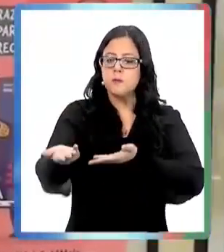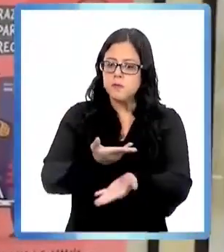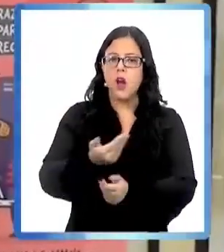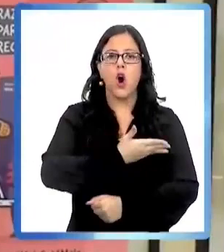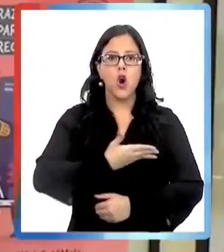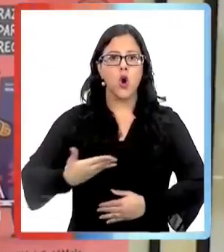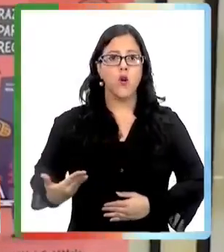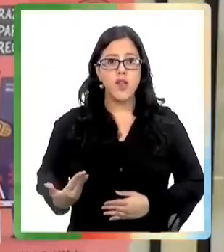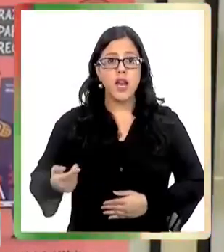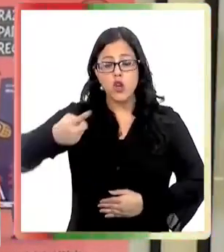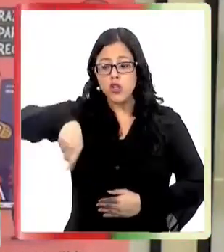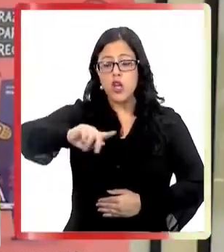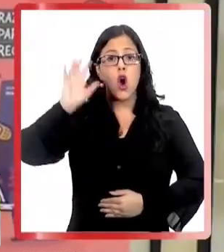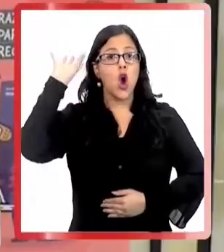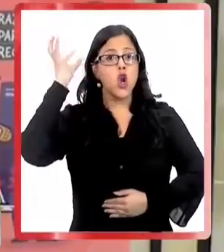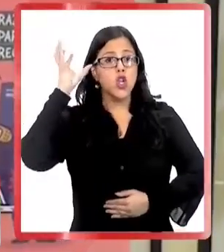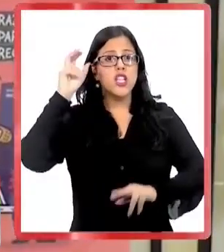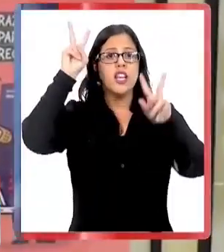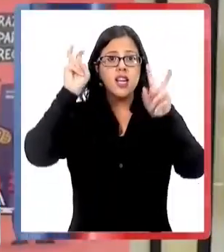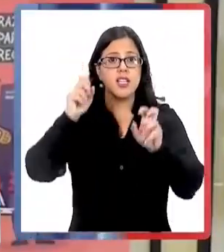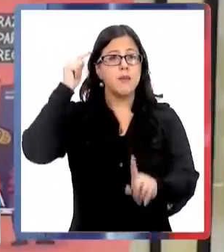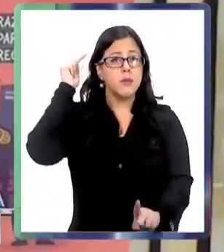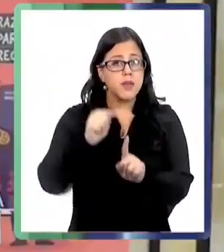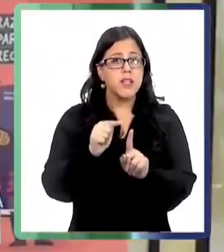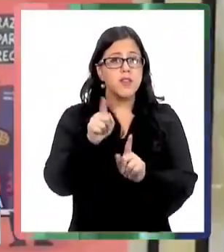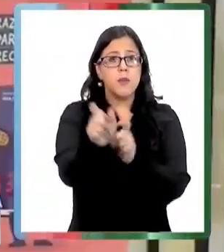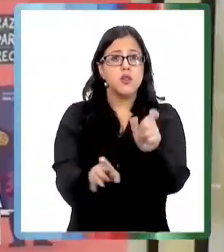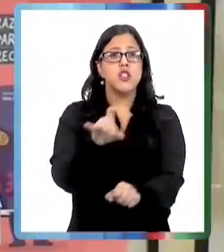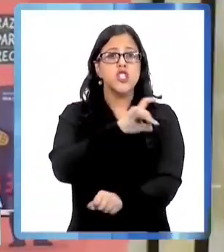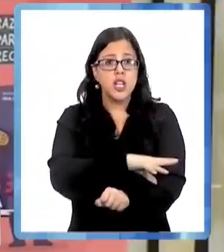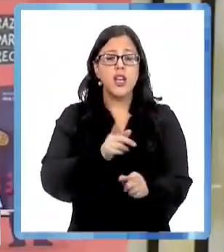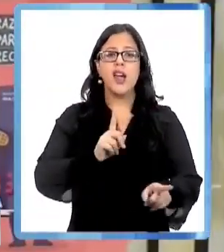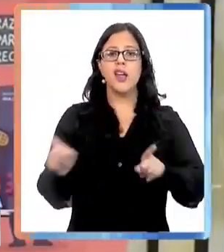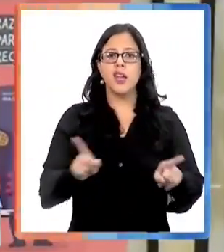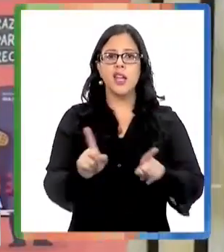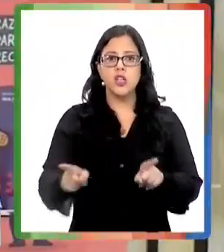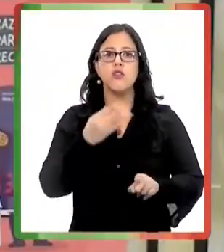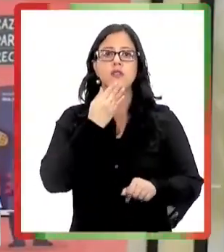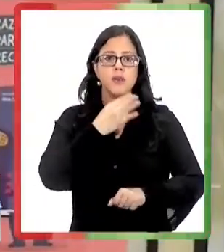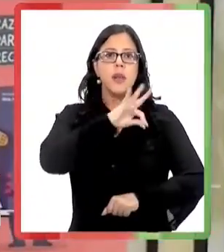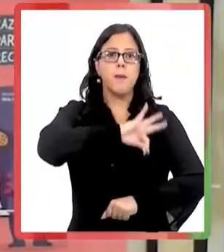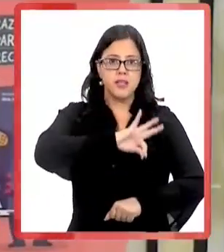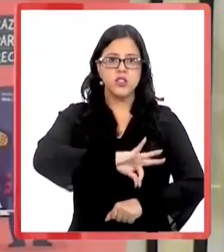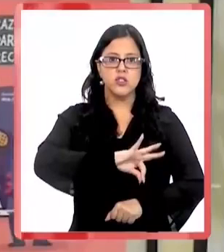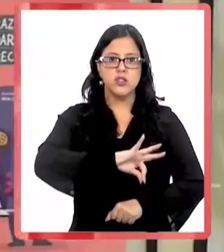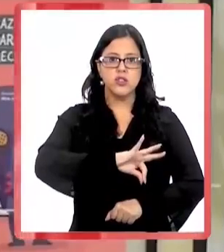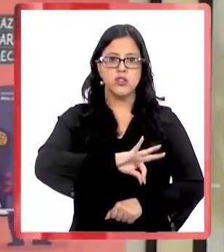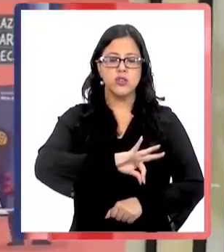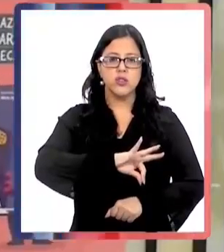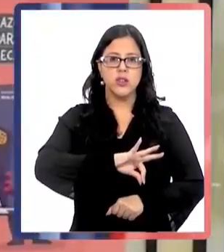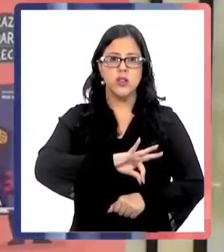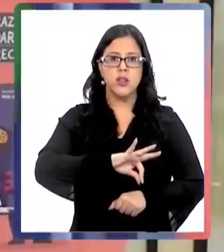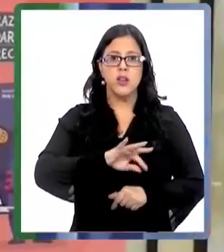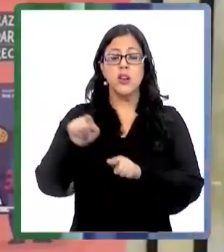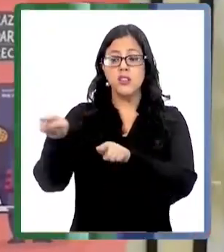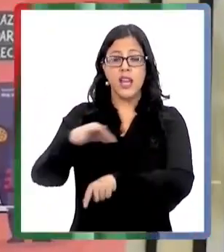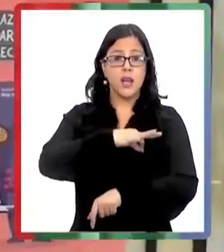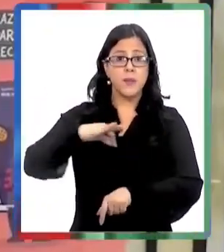seguir dialogando con un gobierno que no entiende que las prioridades de los chilenos es la gestión y las